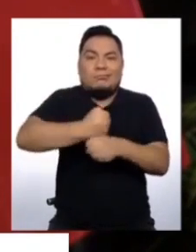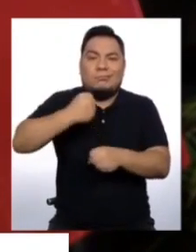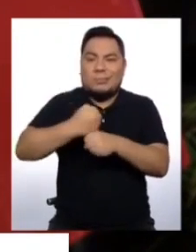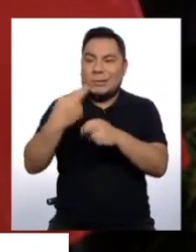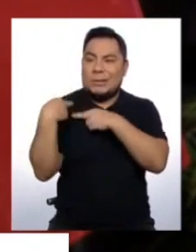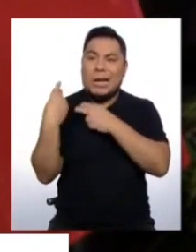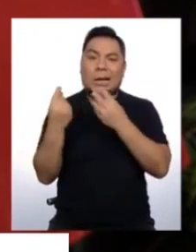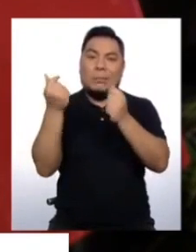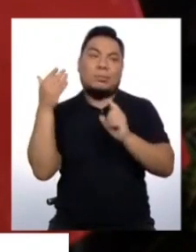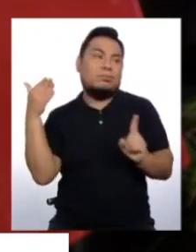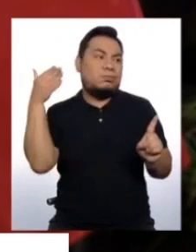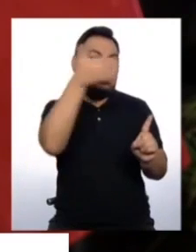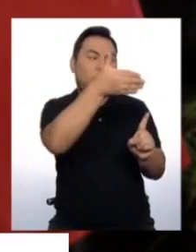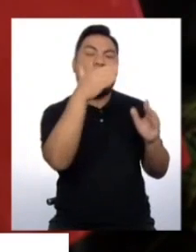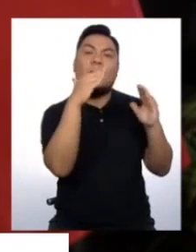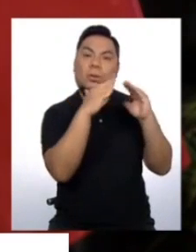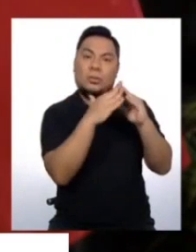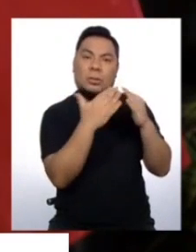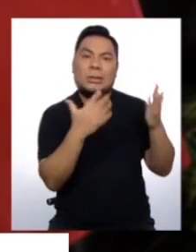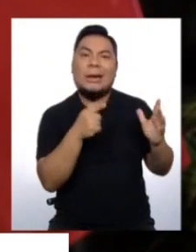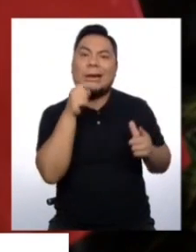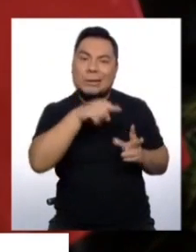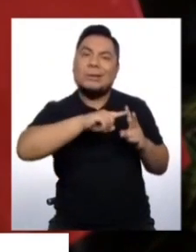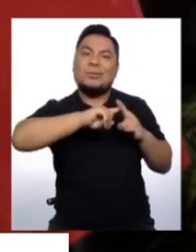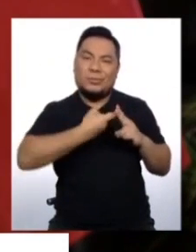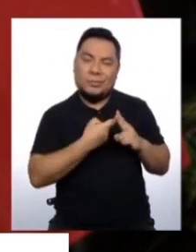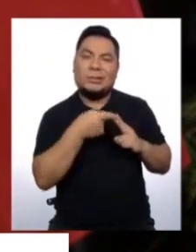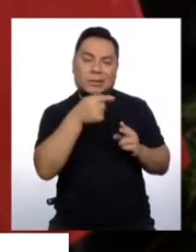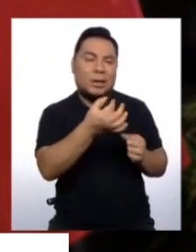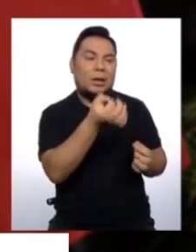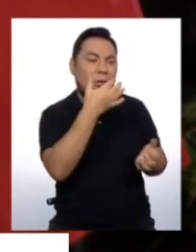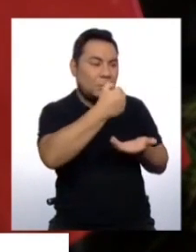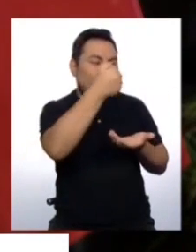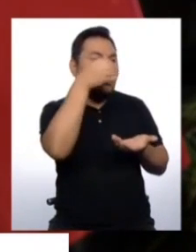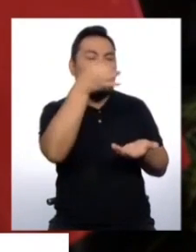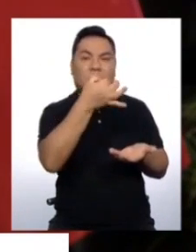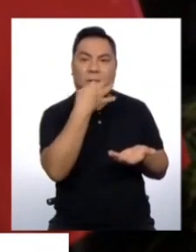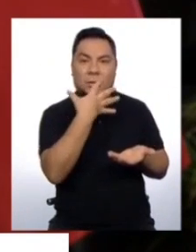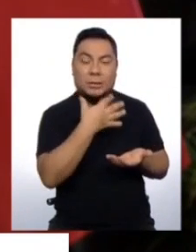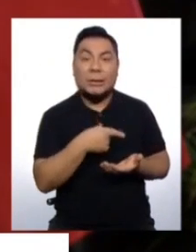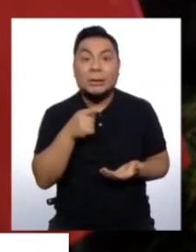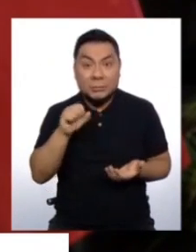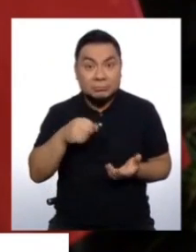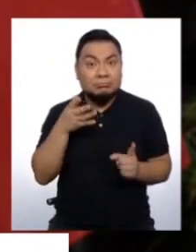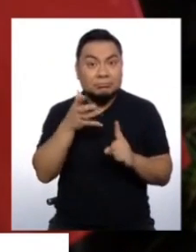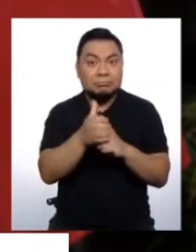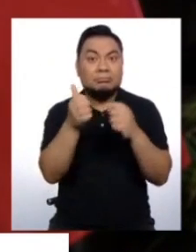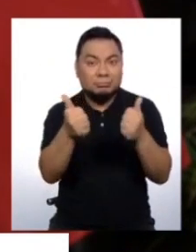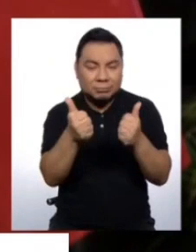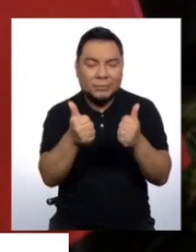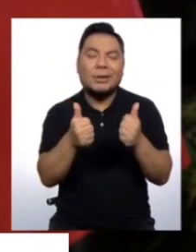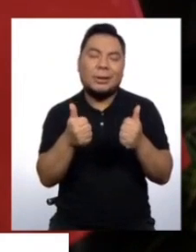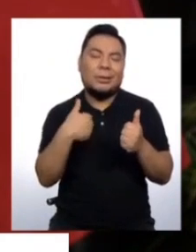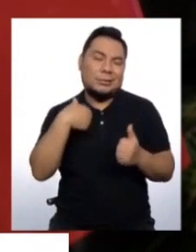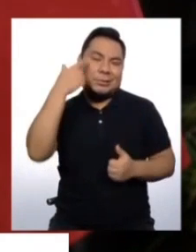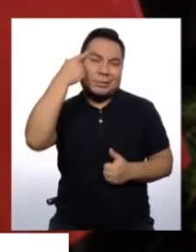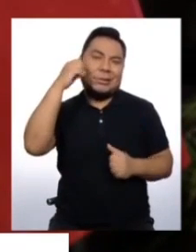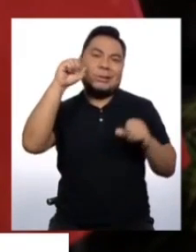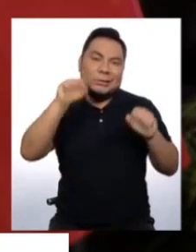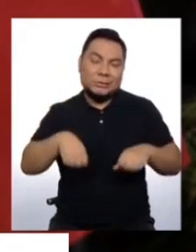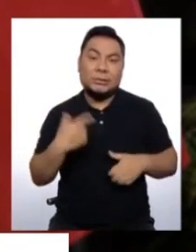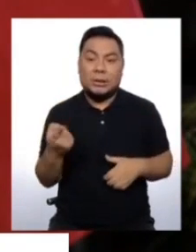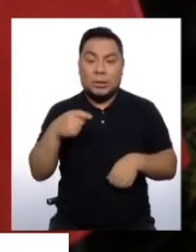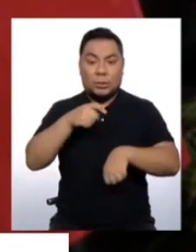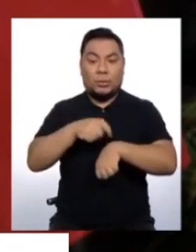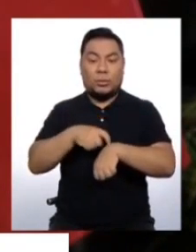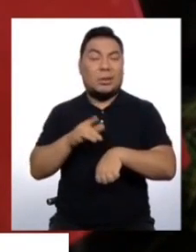rápida para ir a domicilio y ahí comenzar con el tratamiento. Si logramos ello, tenemos la seguridad que en una